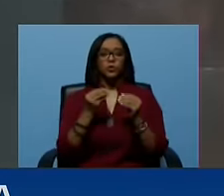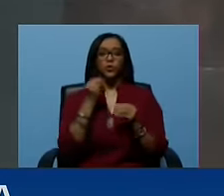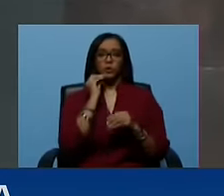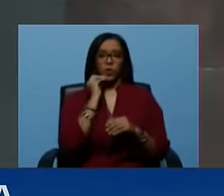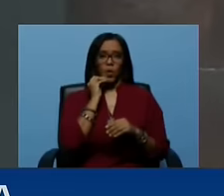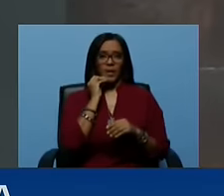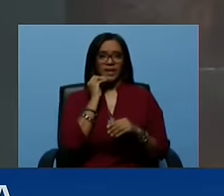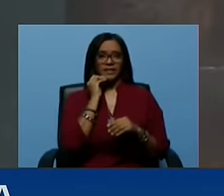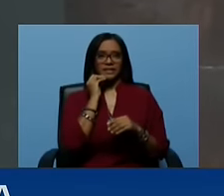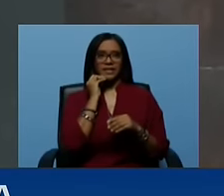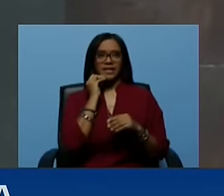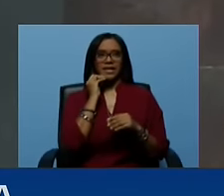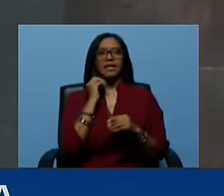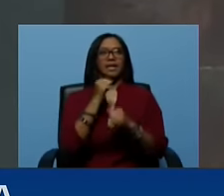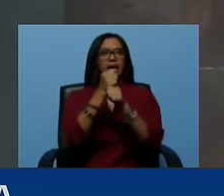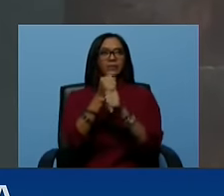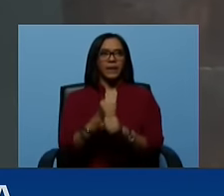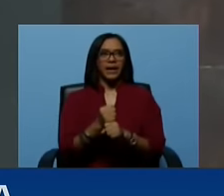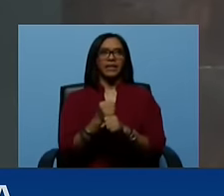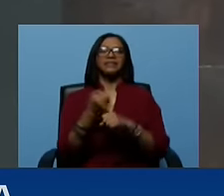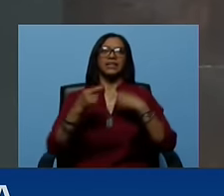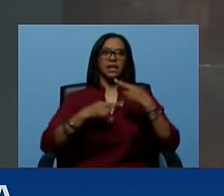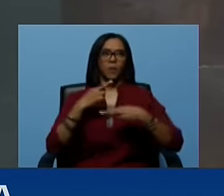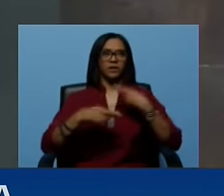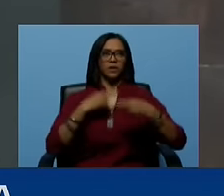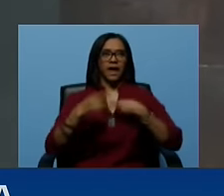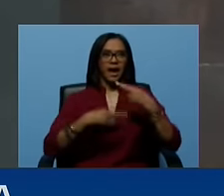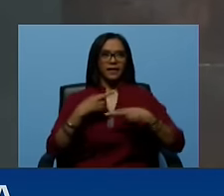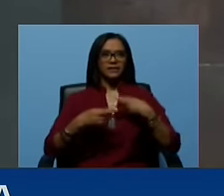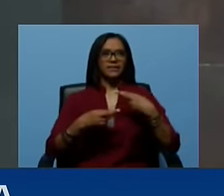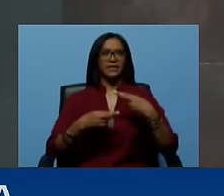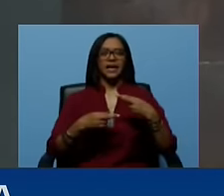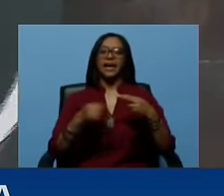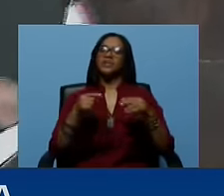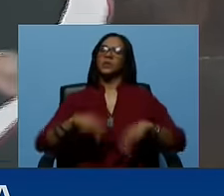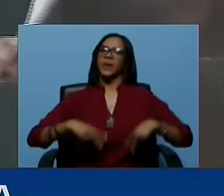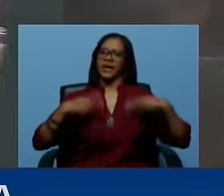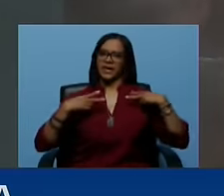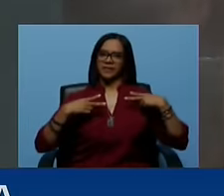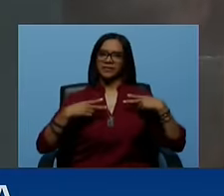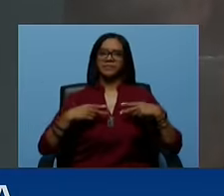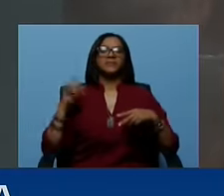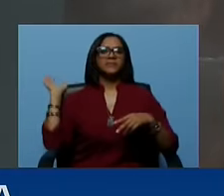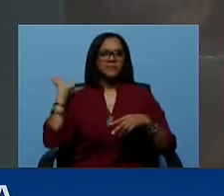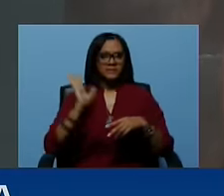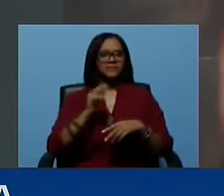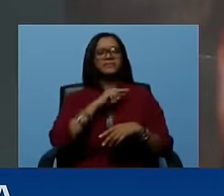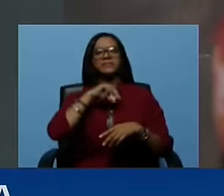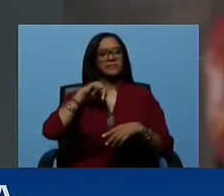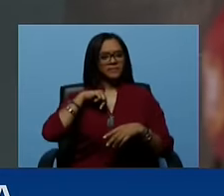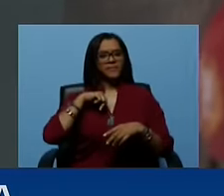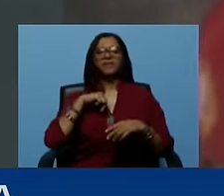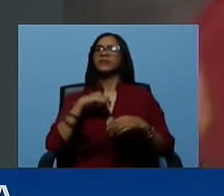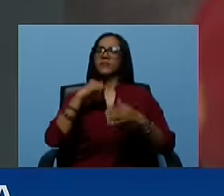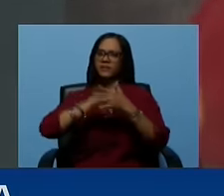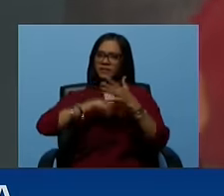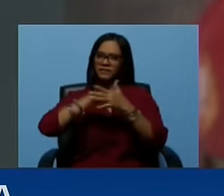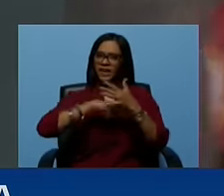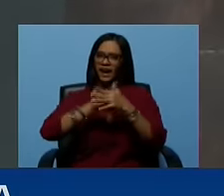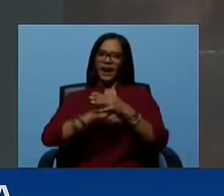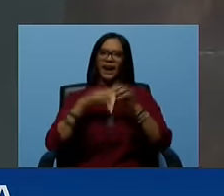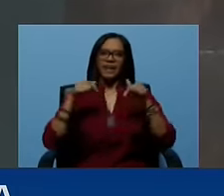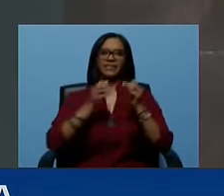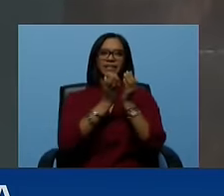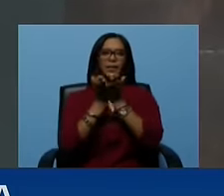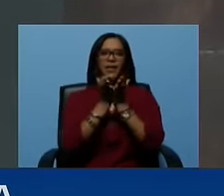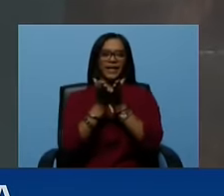que aspiran ser revolucionarios y revolucionarias en su vida. Y seguimos nosotros y nosotras forjándonos en esta